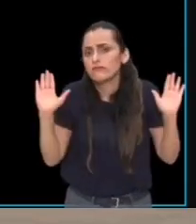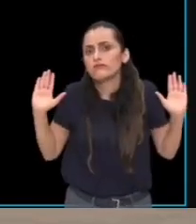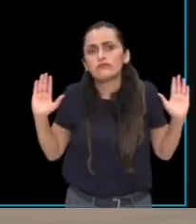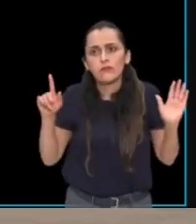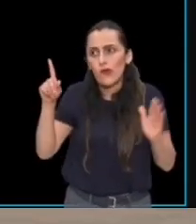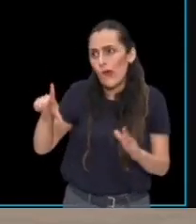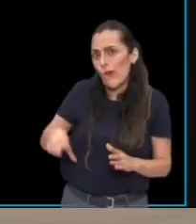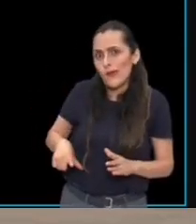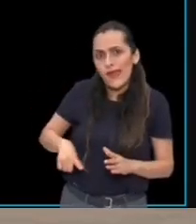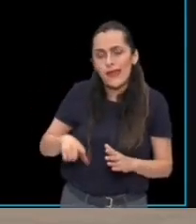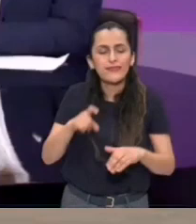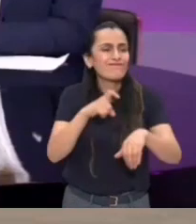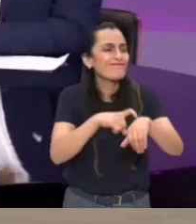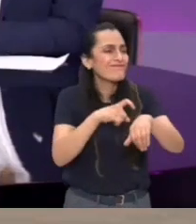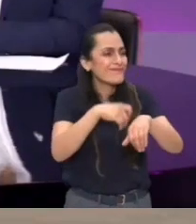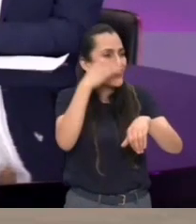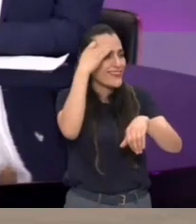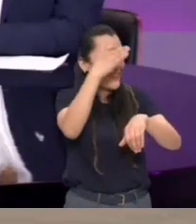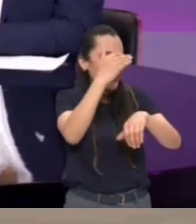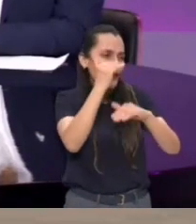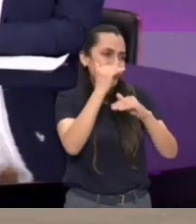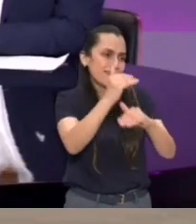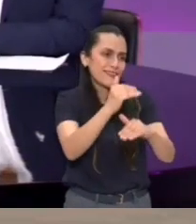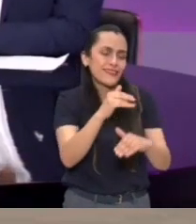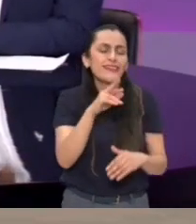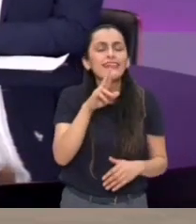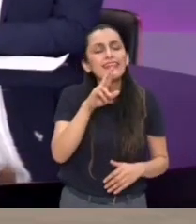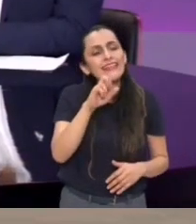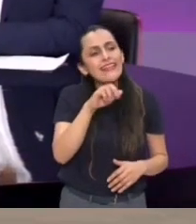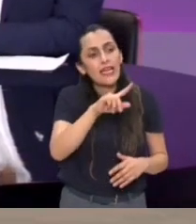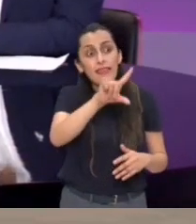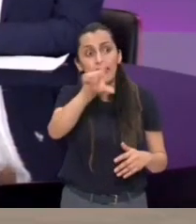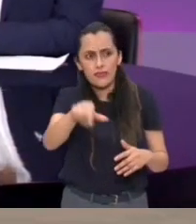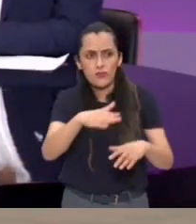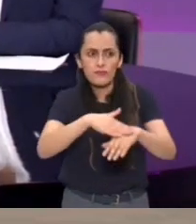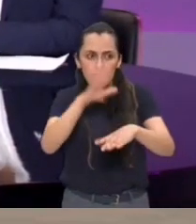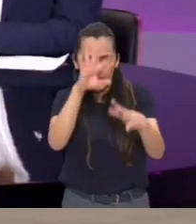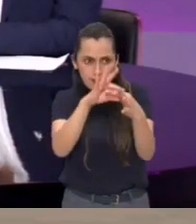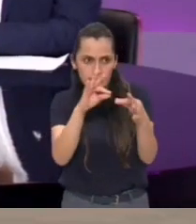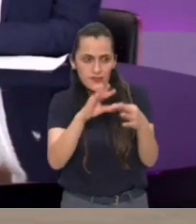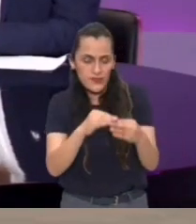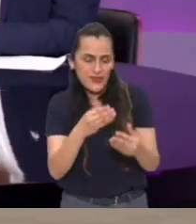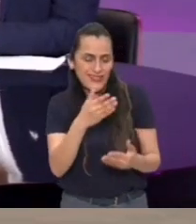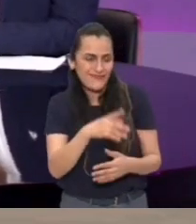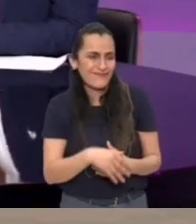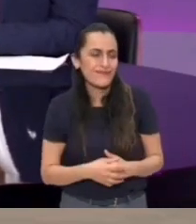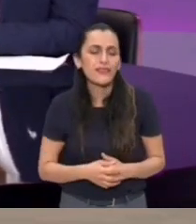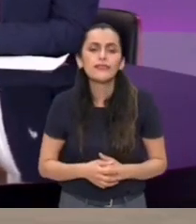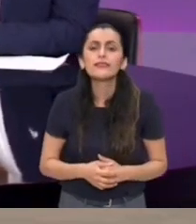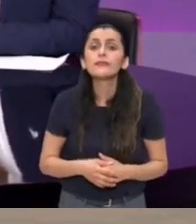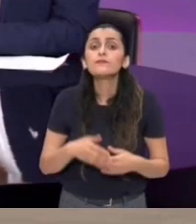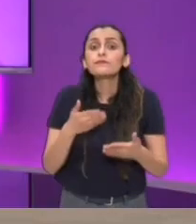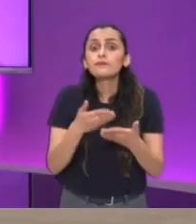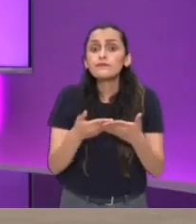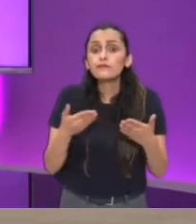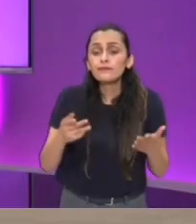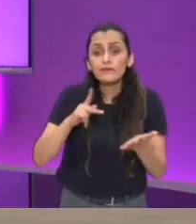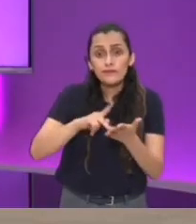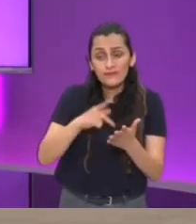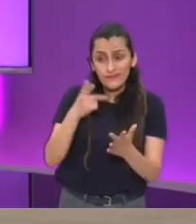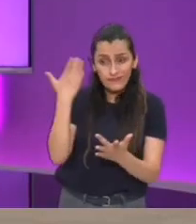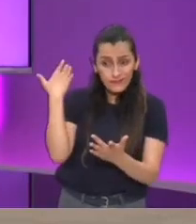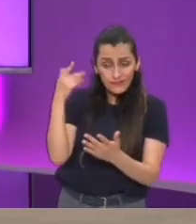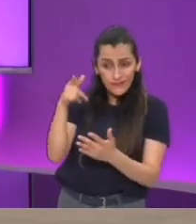Diputados... Perdón, y tiempo. Lo que la ley... Gracias, René Fujiwara. Habrá más oportunidad un poco más adelante. Y retomamos ahora con